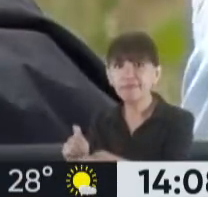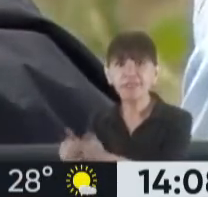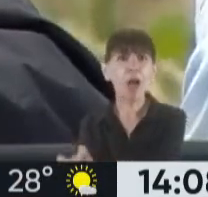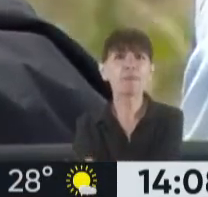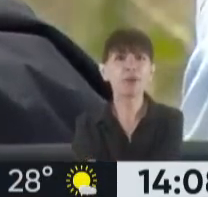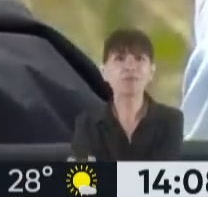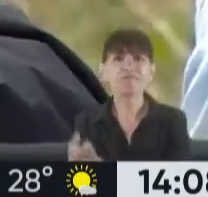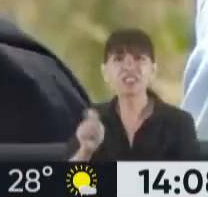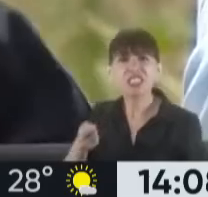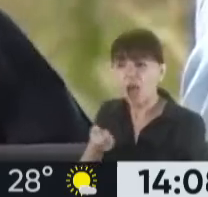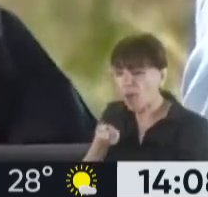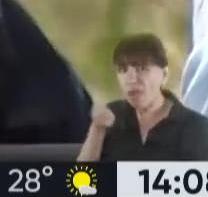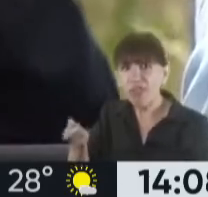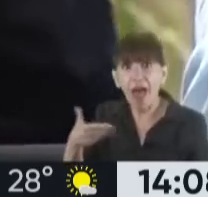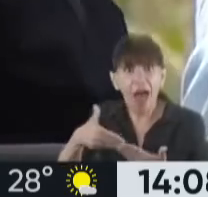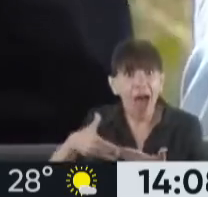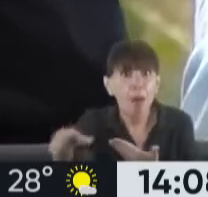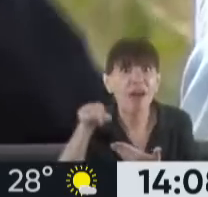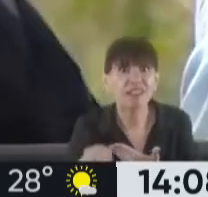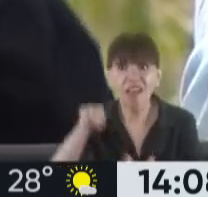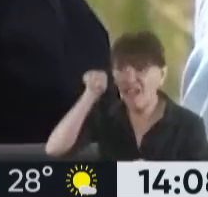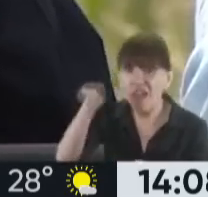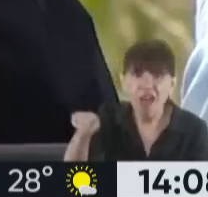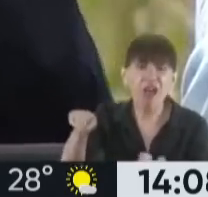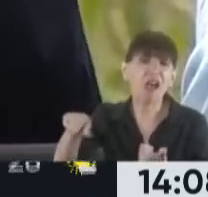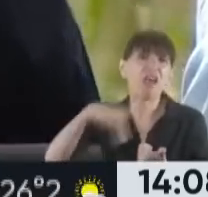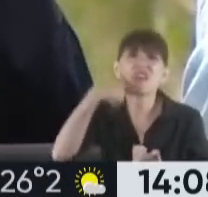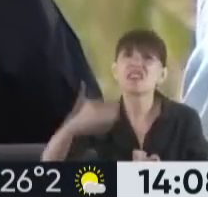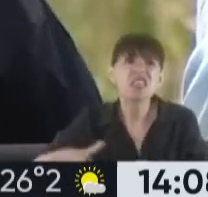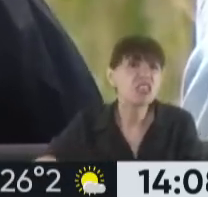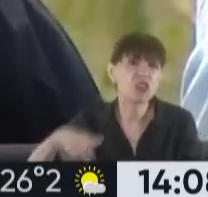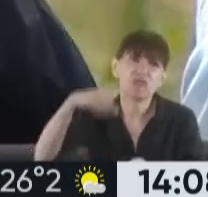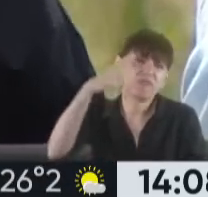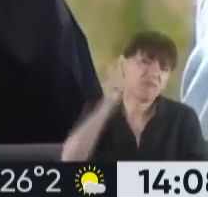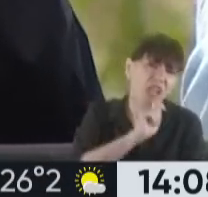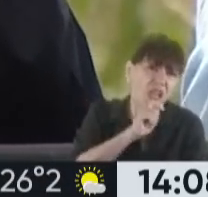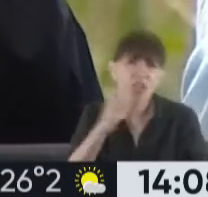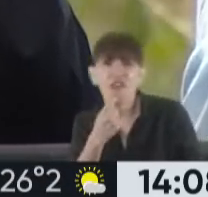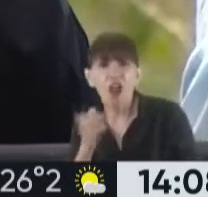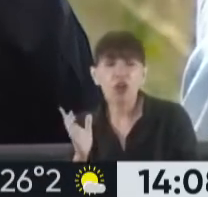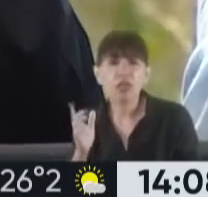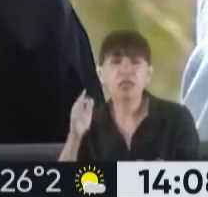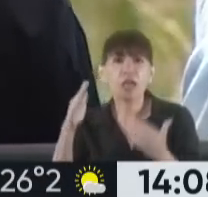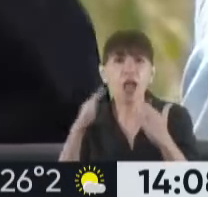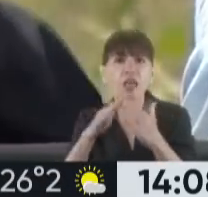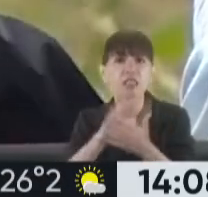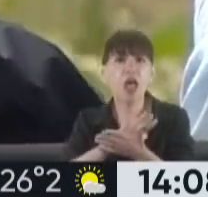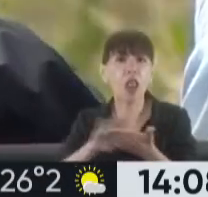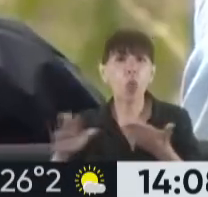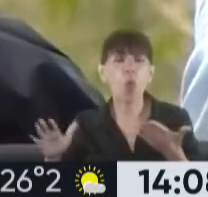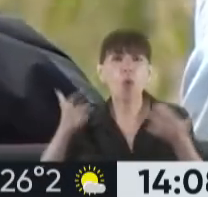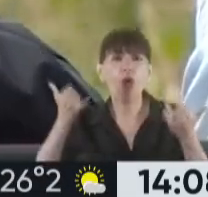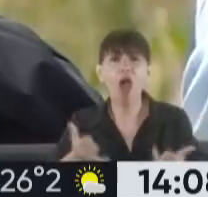de ese momento él, ella y sus hijos, hijas, van a tener un lugar para